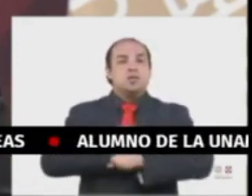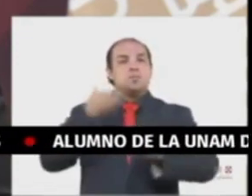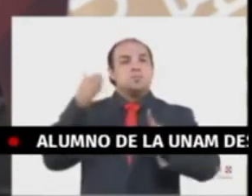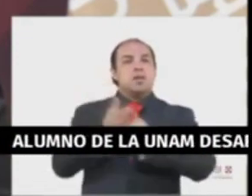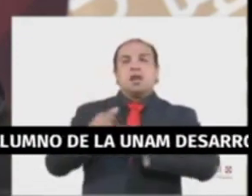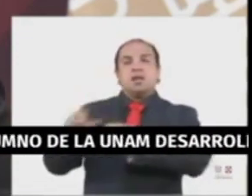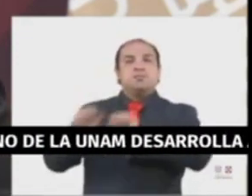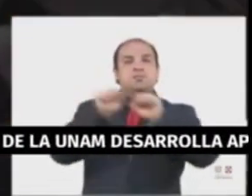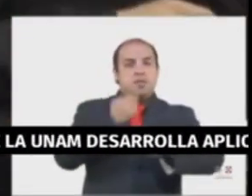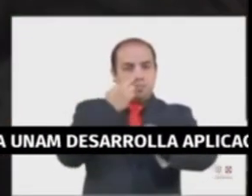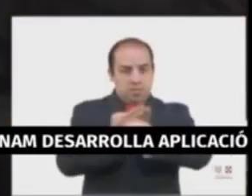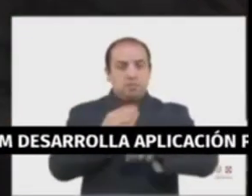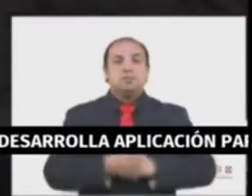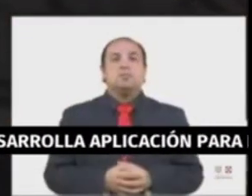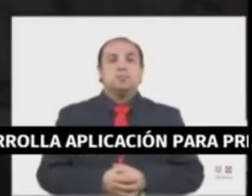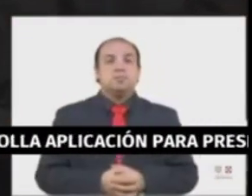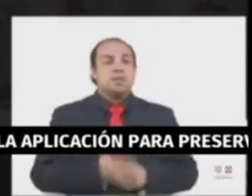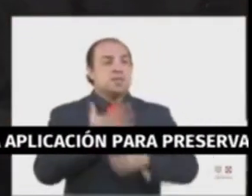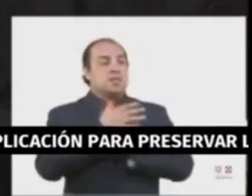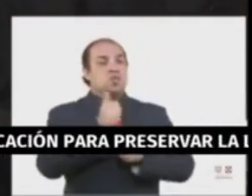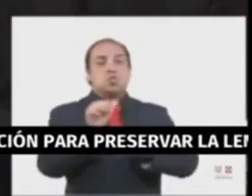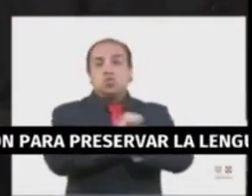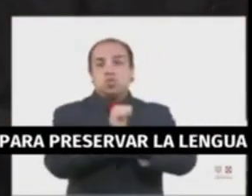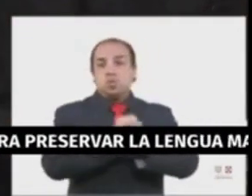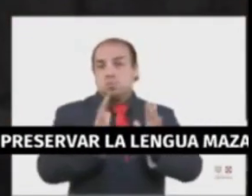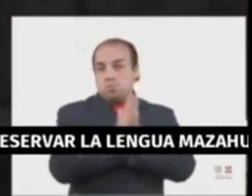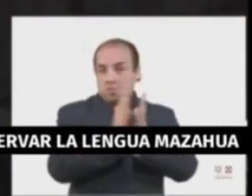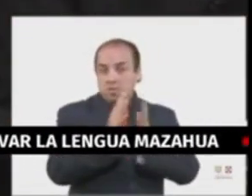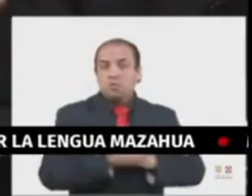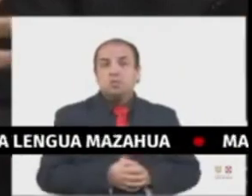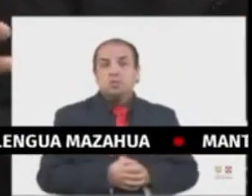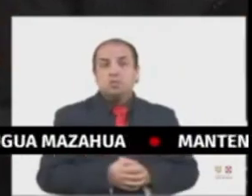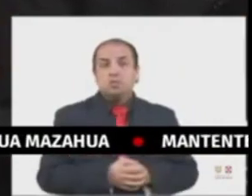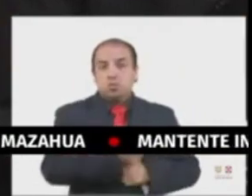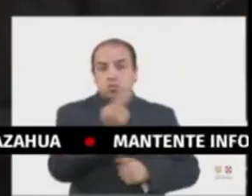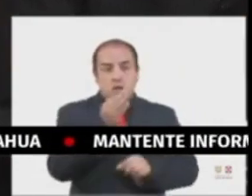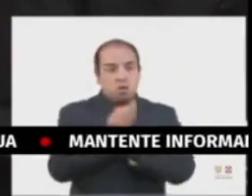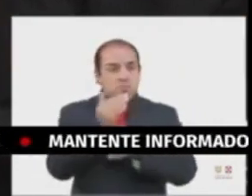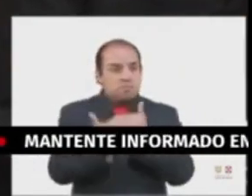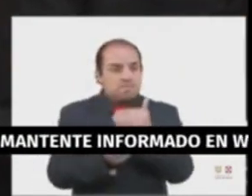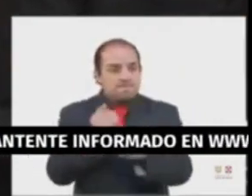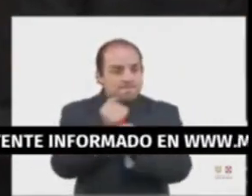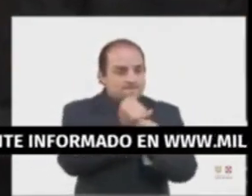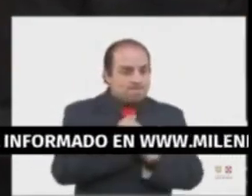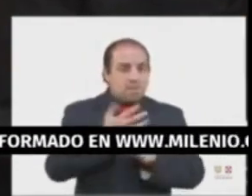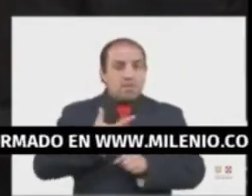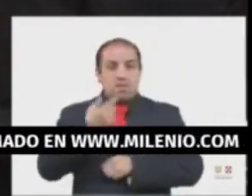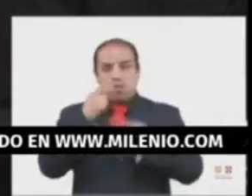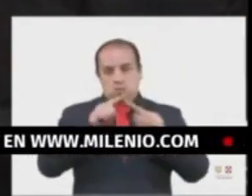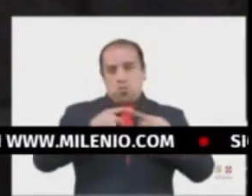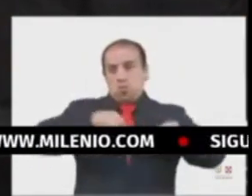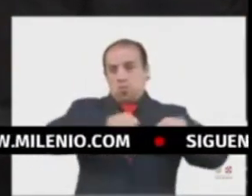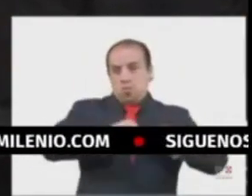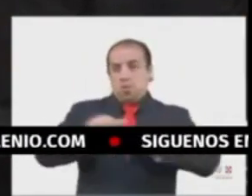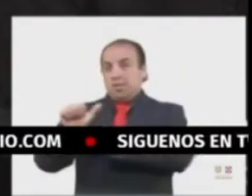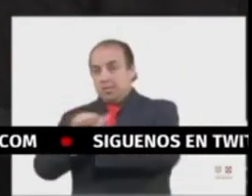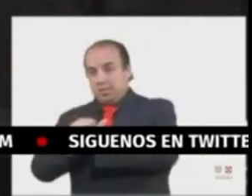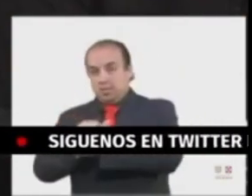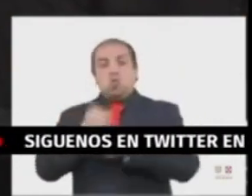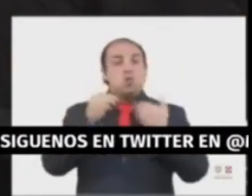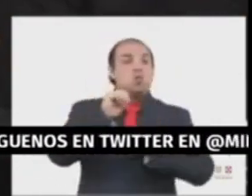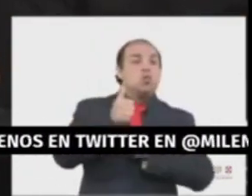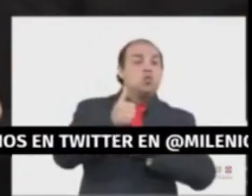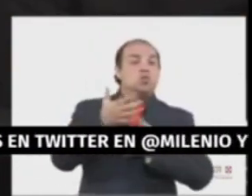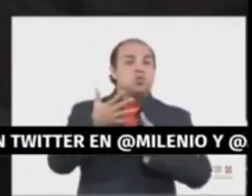a los responsables. Secretaria, se hablaba también de otros vehículos involucrados. Ustedes en el proceso que llevan ahorita de estas indagatorias solamente tienen a la moto y el vehículo, no hay otros